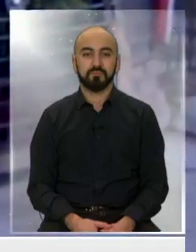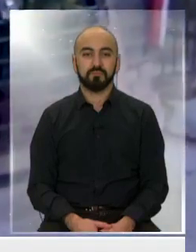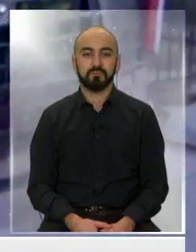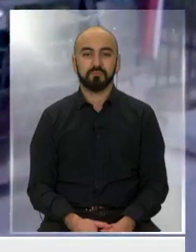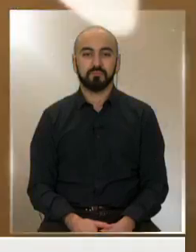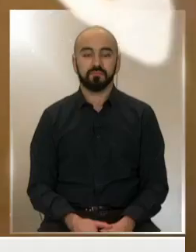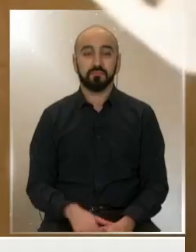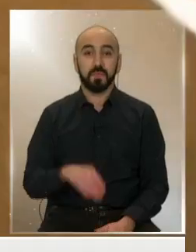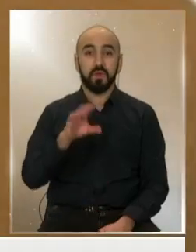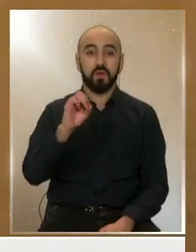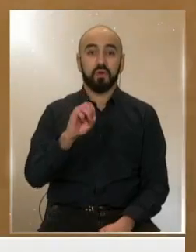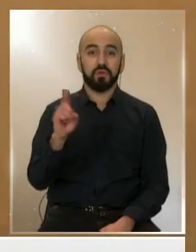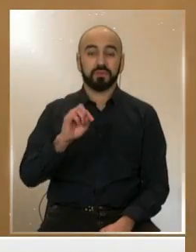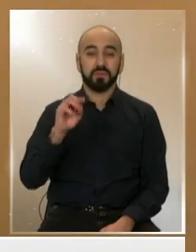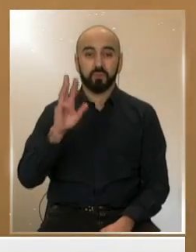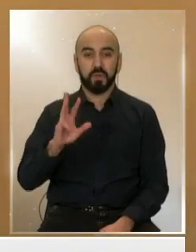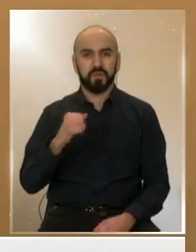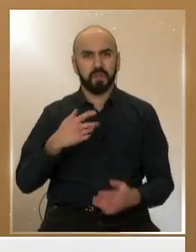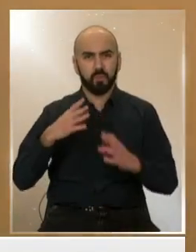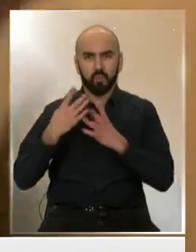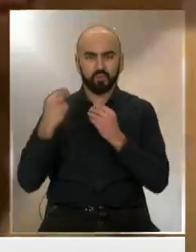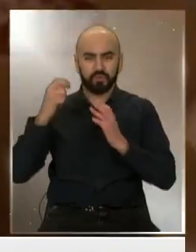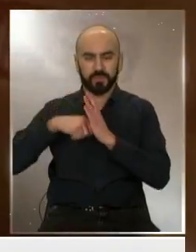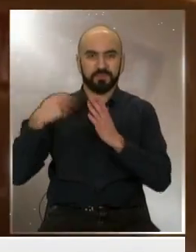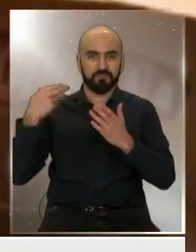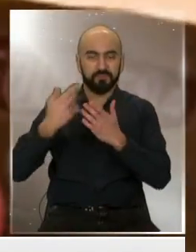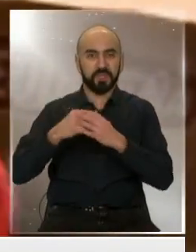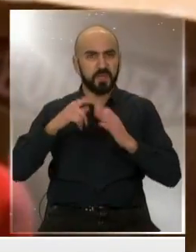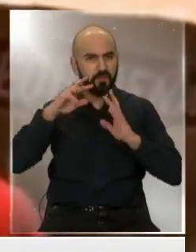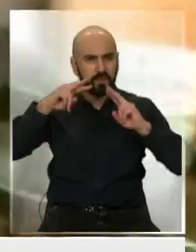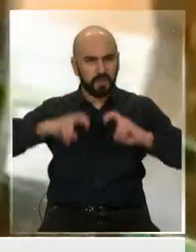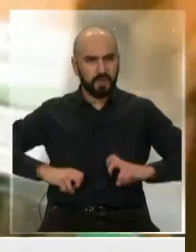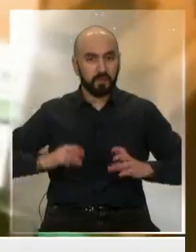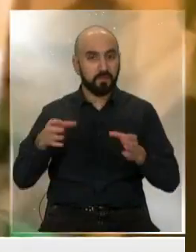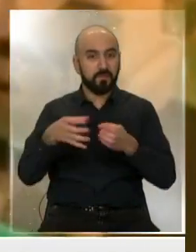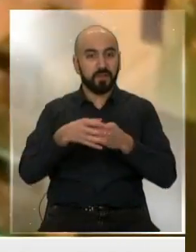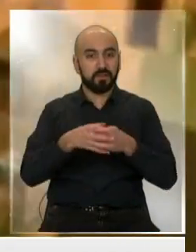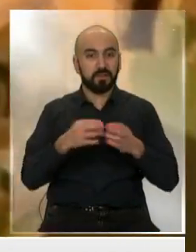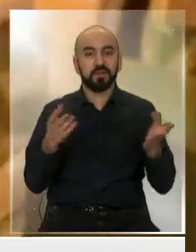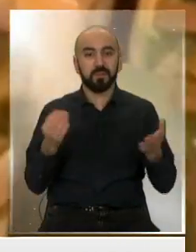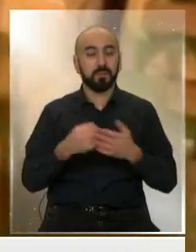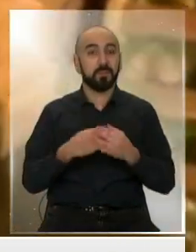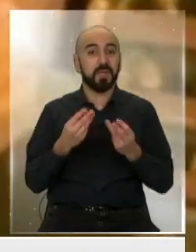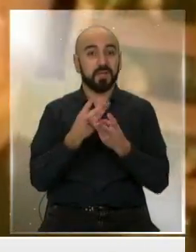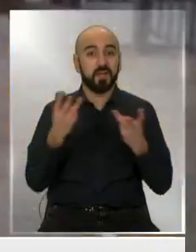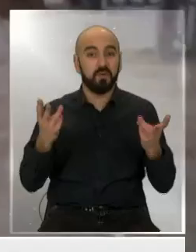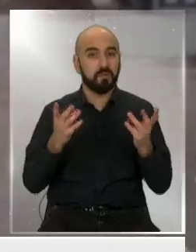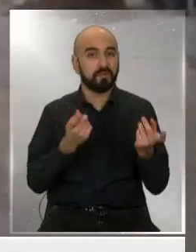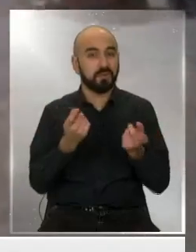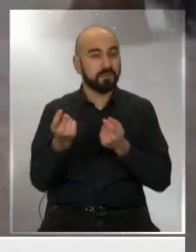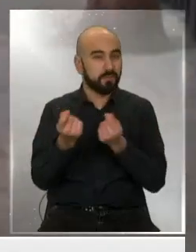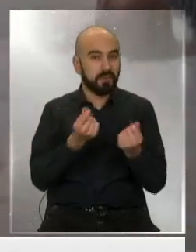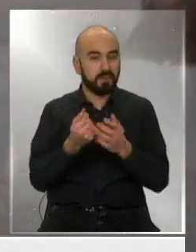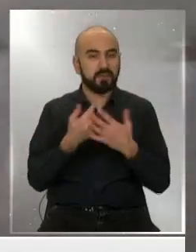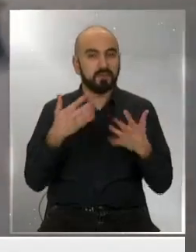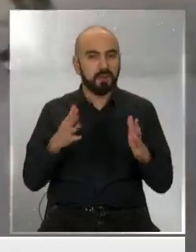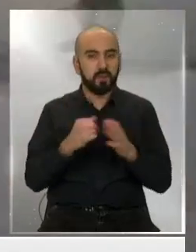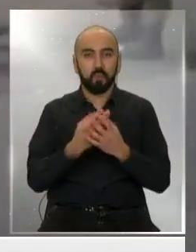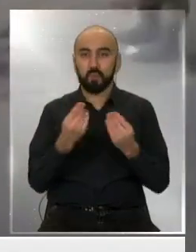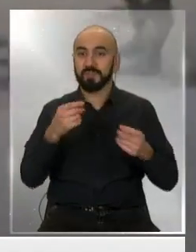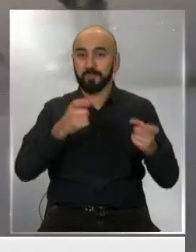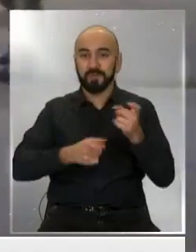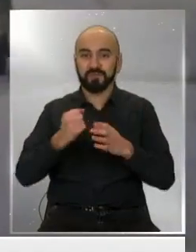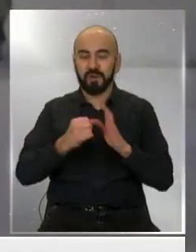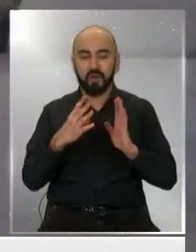En el OS9 llevan meses investigando a bandas que, utilizando páginas similares, han logrado estafar a cientos de personas